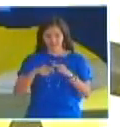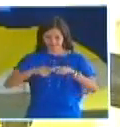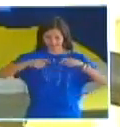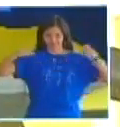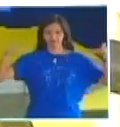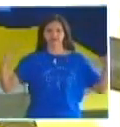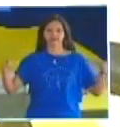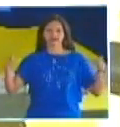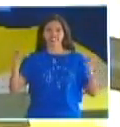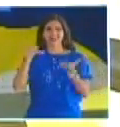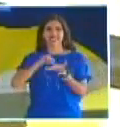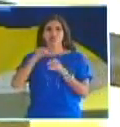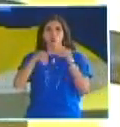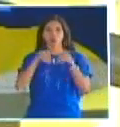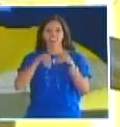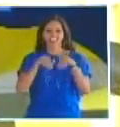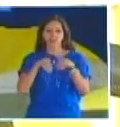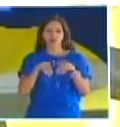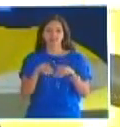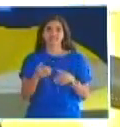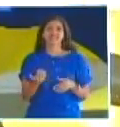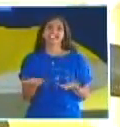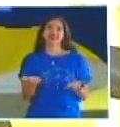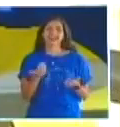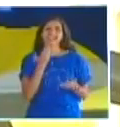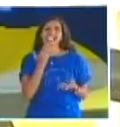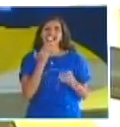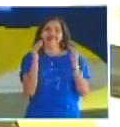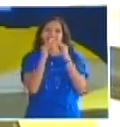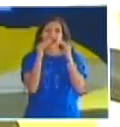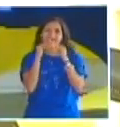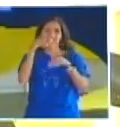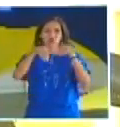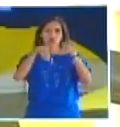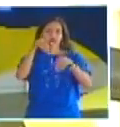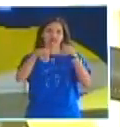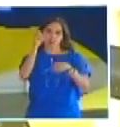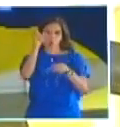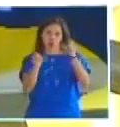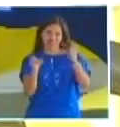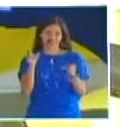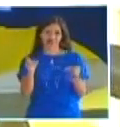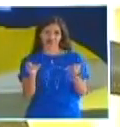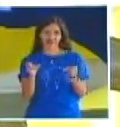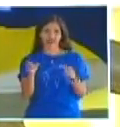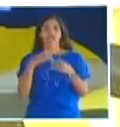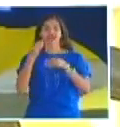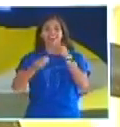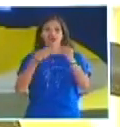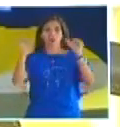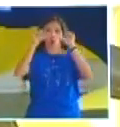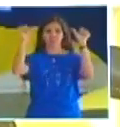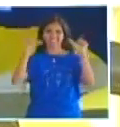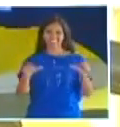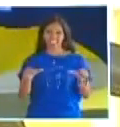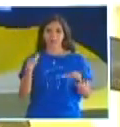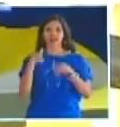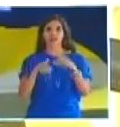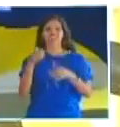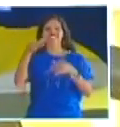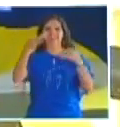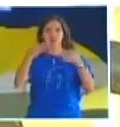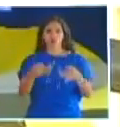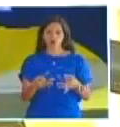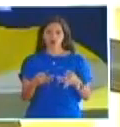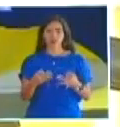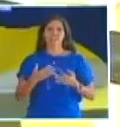votación a la cerca de las electoras y los electores. Hicimos un sistema electoral seguro.